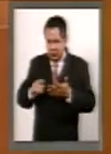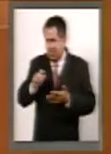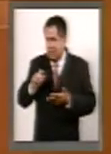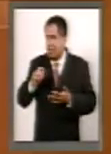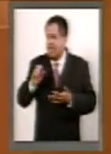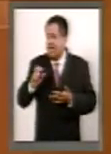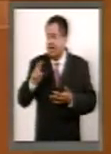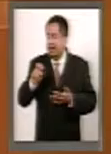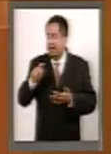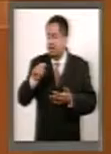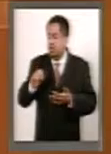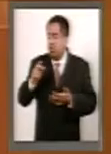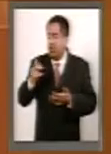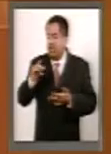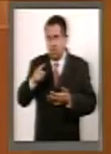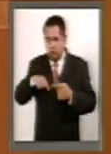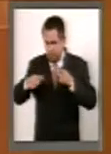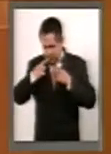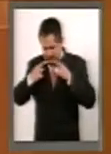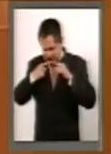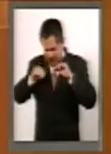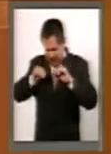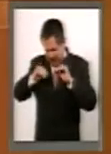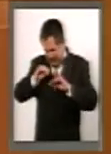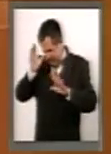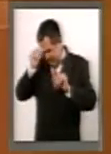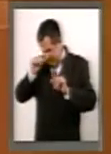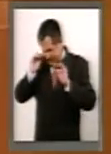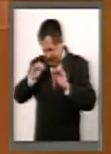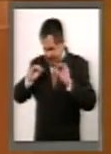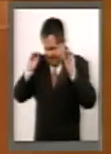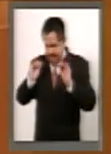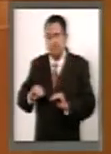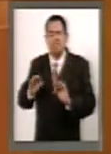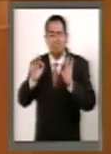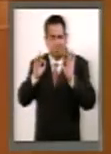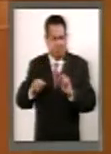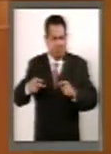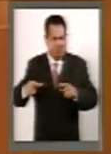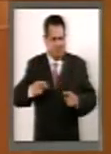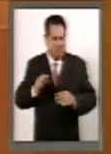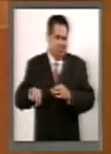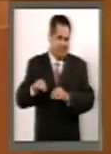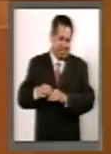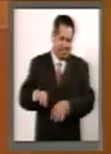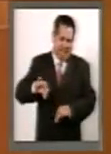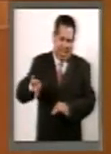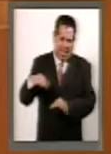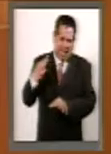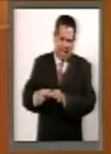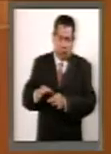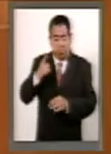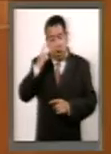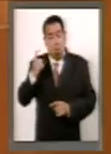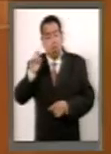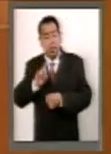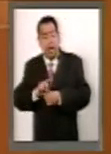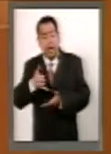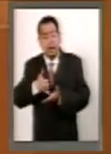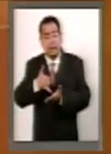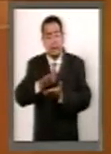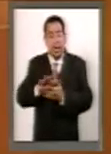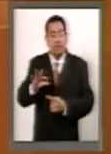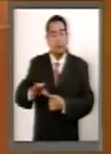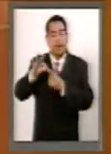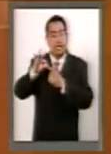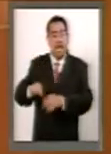Hidalgo, acordaron los preparativos para que fuese el Universal el que, en un tiraje especial, diera a